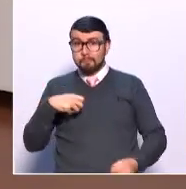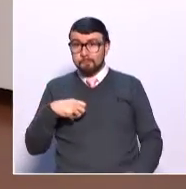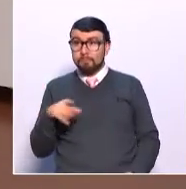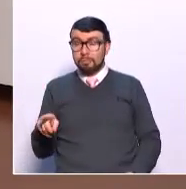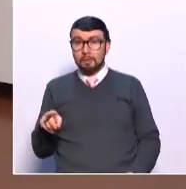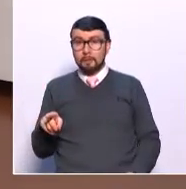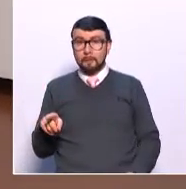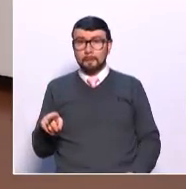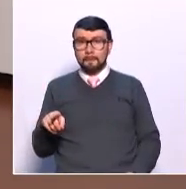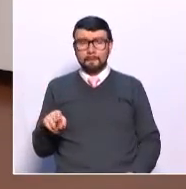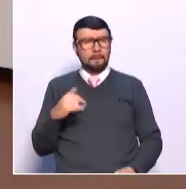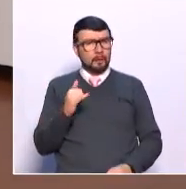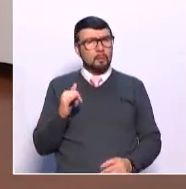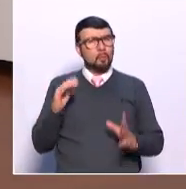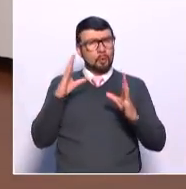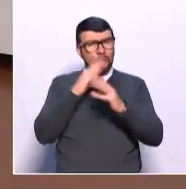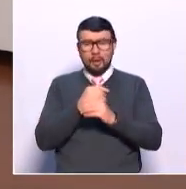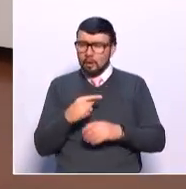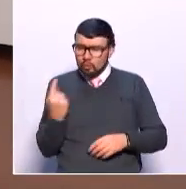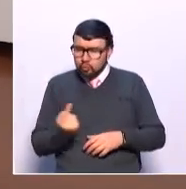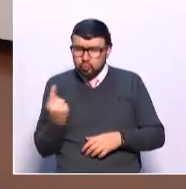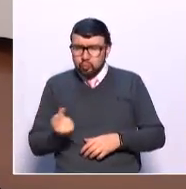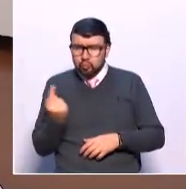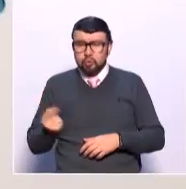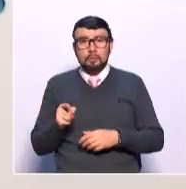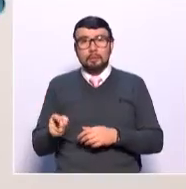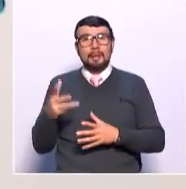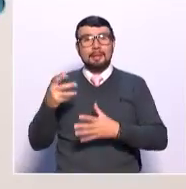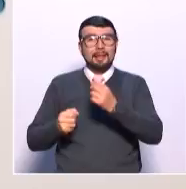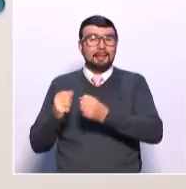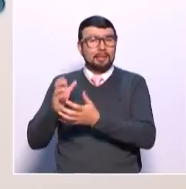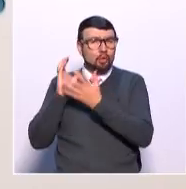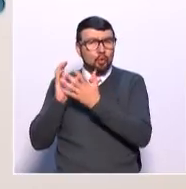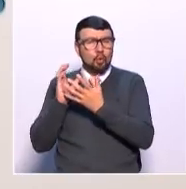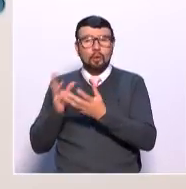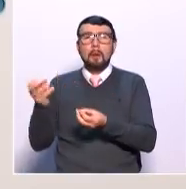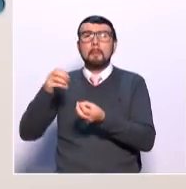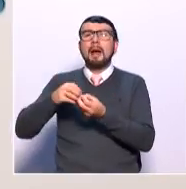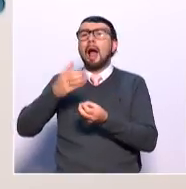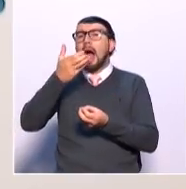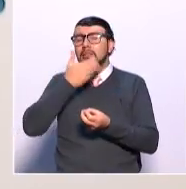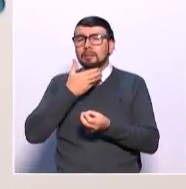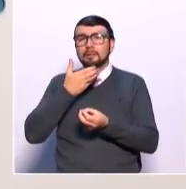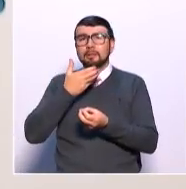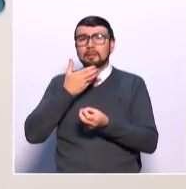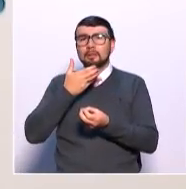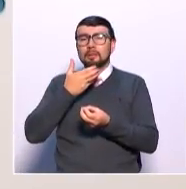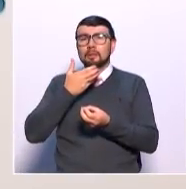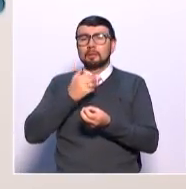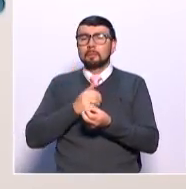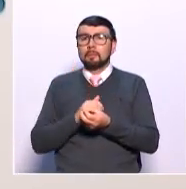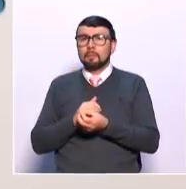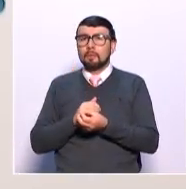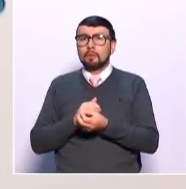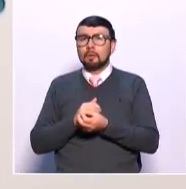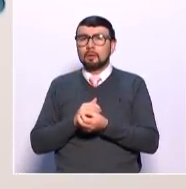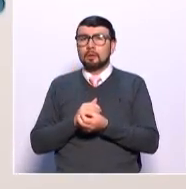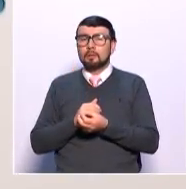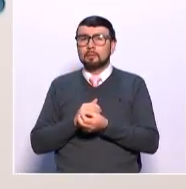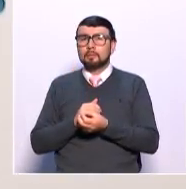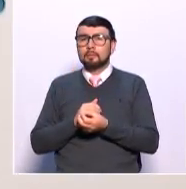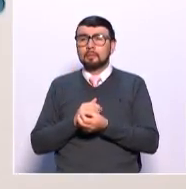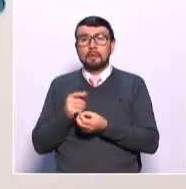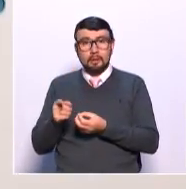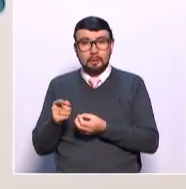calentar es el juguito de leche de coco manzana con leche de coco o almendra con